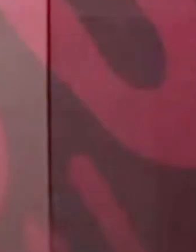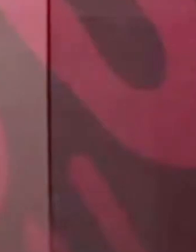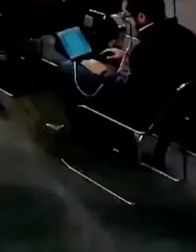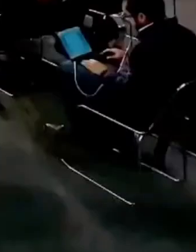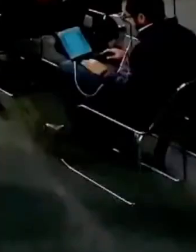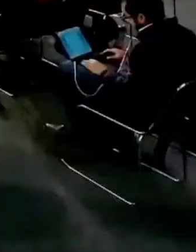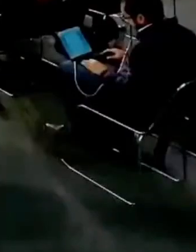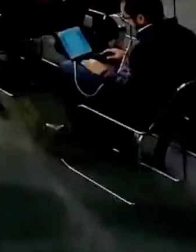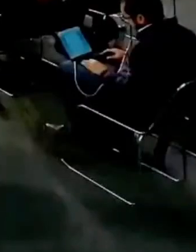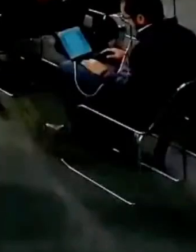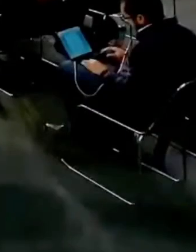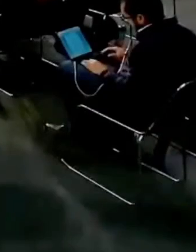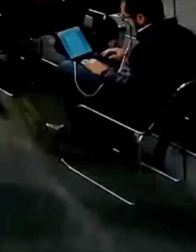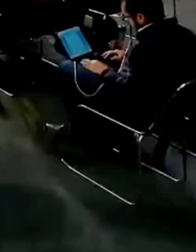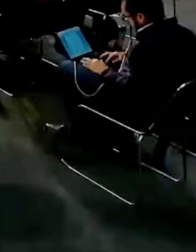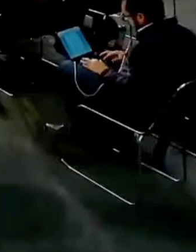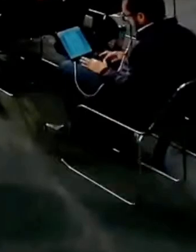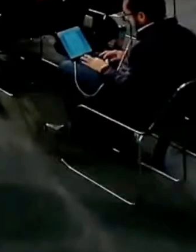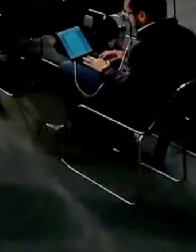trabajador.